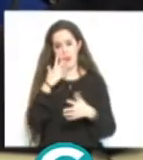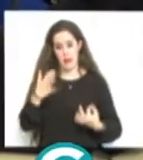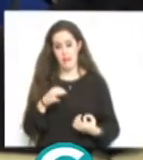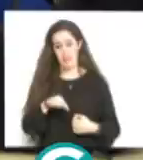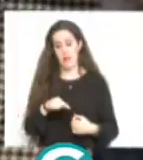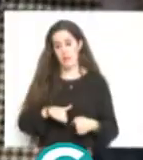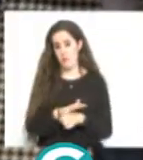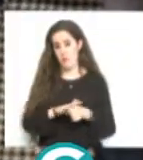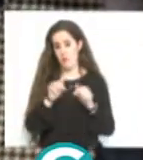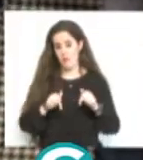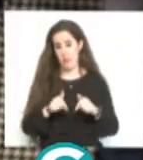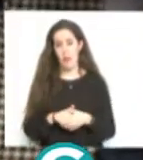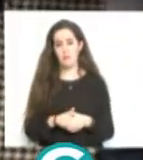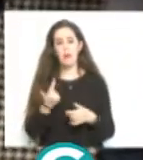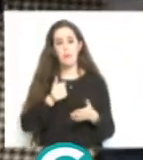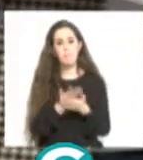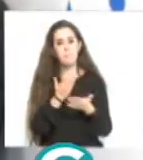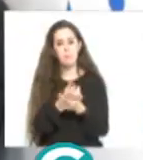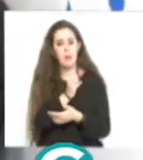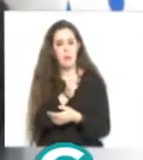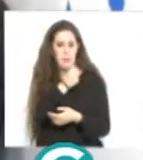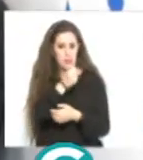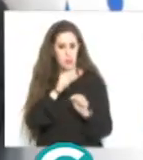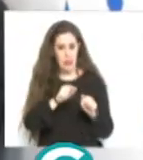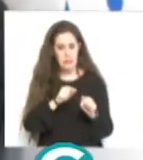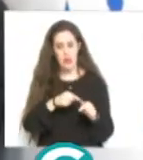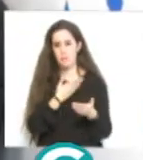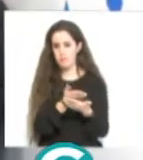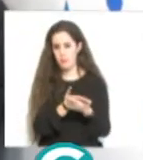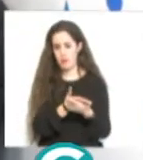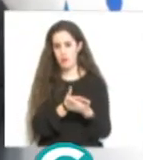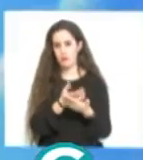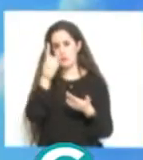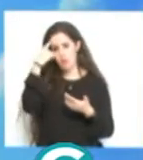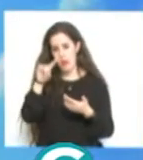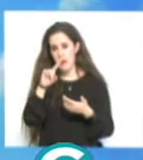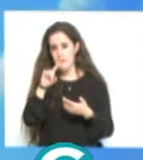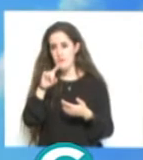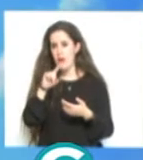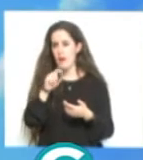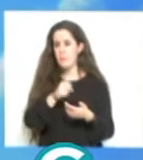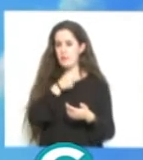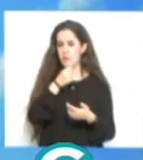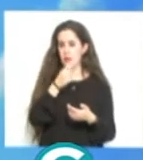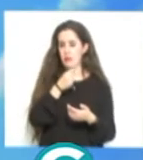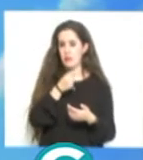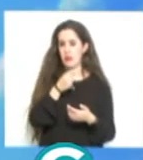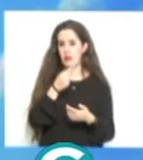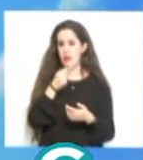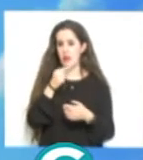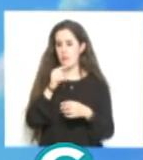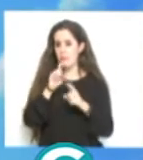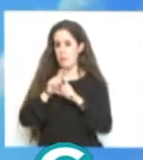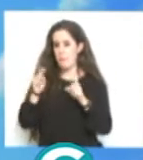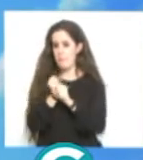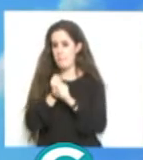nuestra provincia. Quien lo pide es el Partido Socialista. ¿Y ustedes saben quién es el Partido Socialista de cara al empleo?